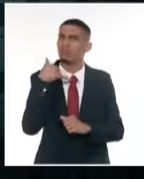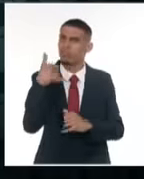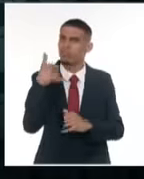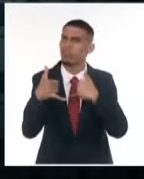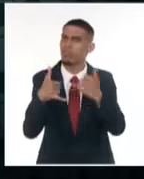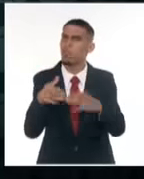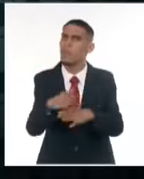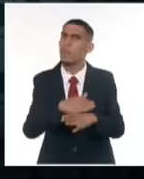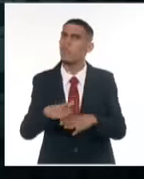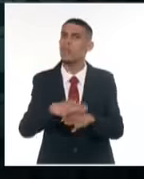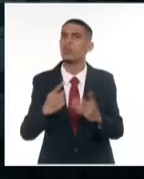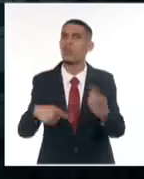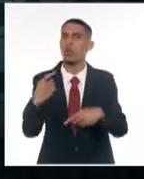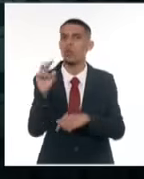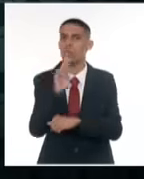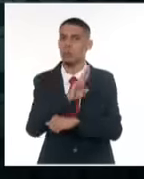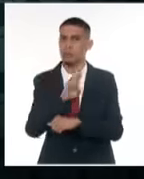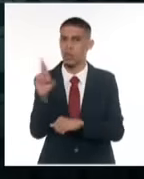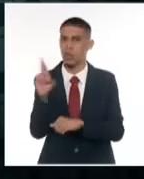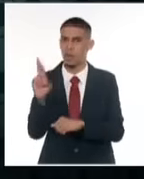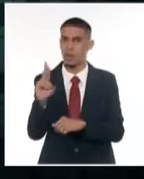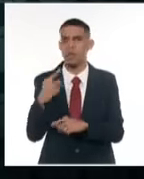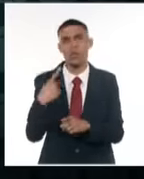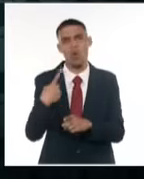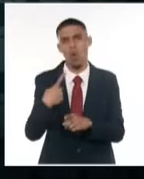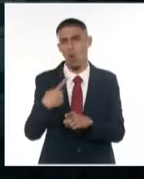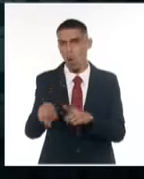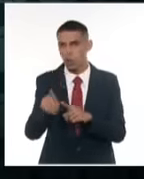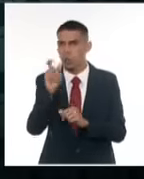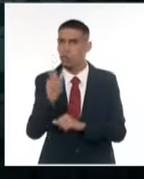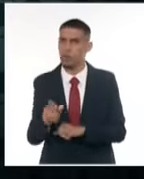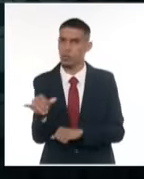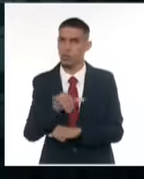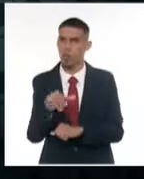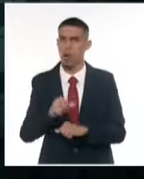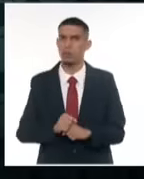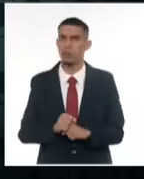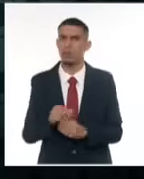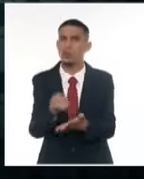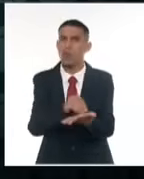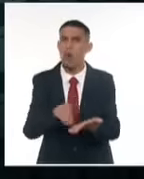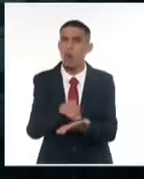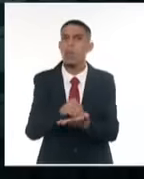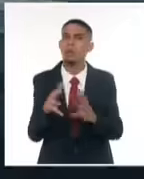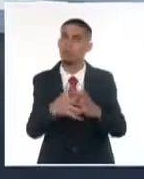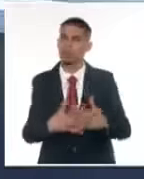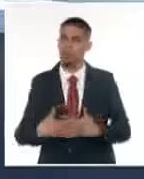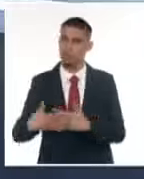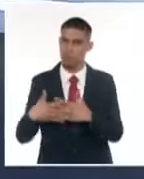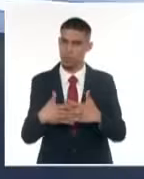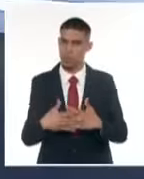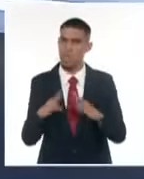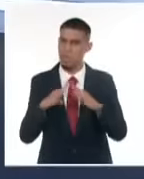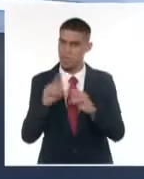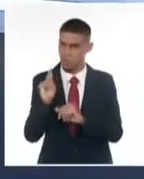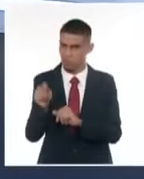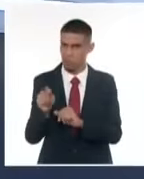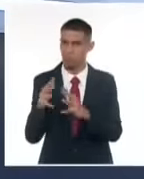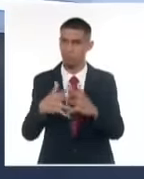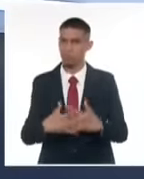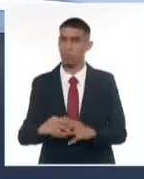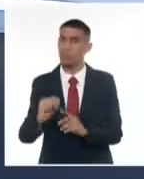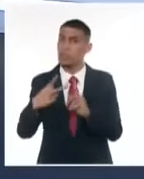contrarrevolucionarios Manuel Milanés, lo acaban de ver, y con Guillermo el Coco Fariñas. Reside en los Estados Unidos. Un segundo